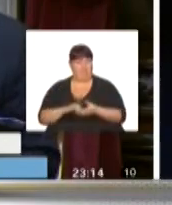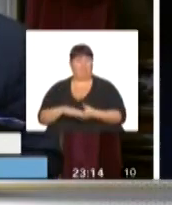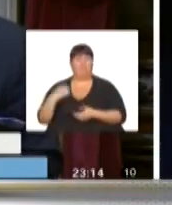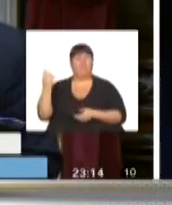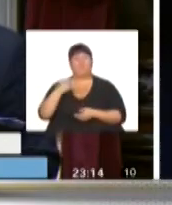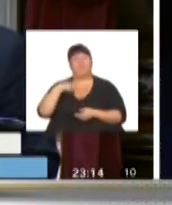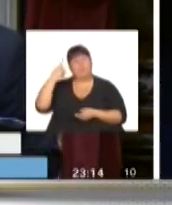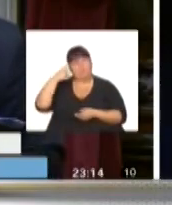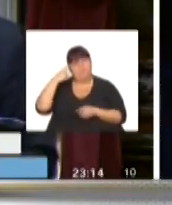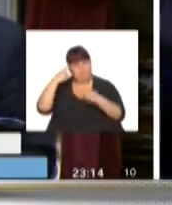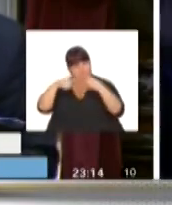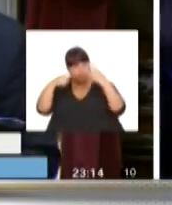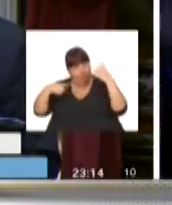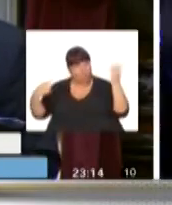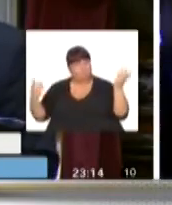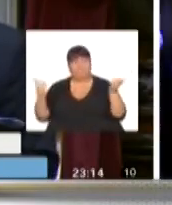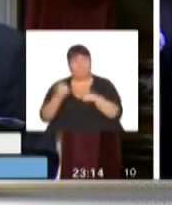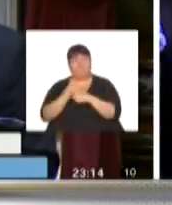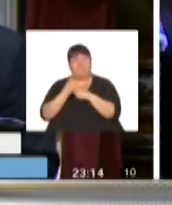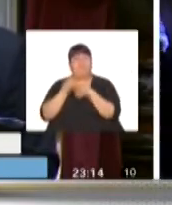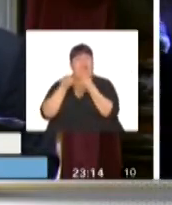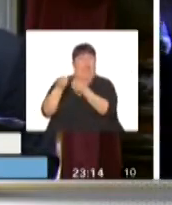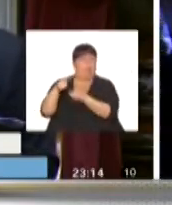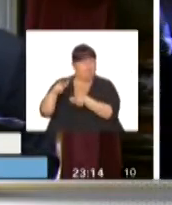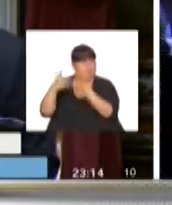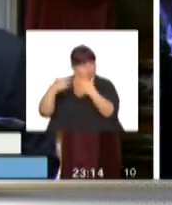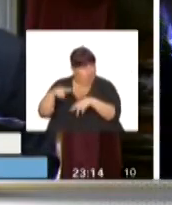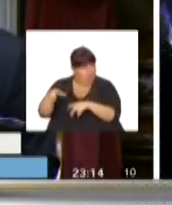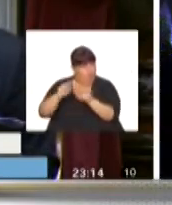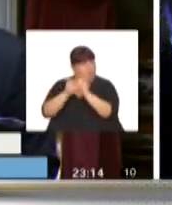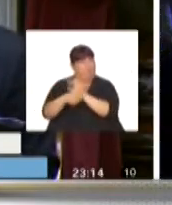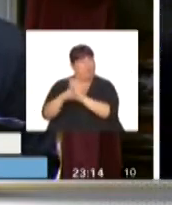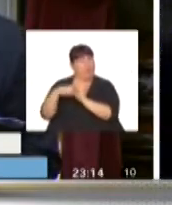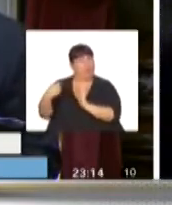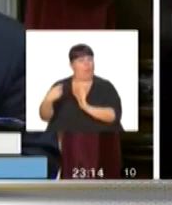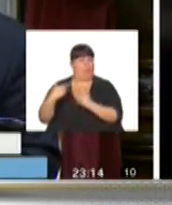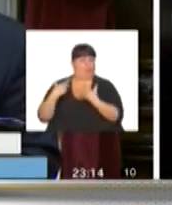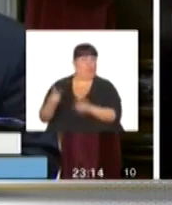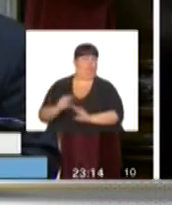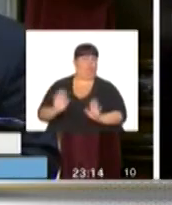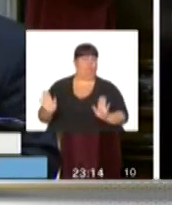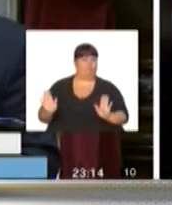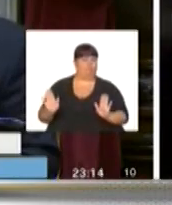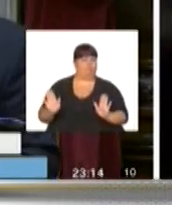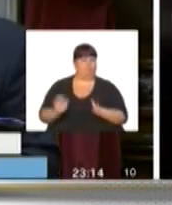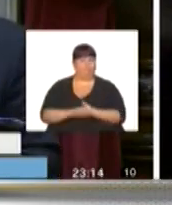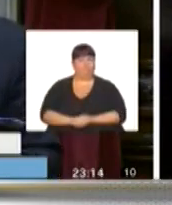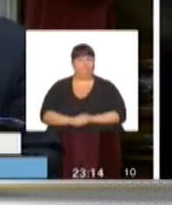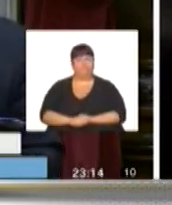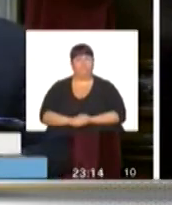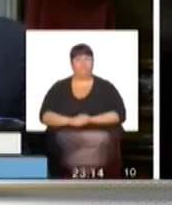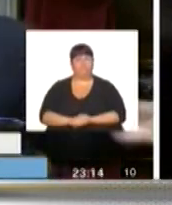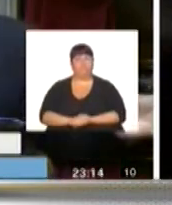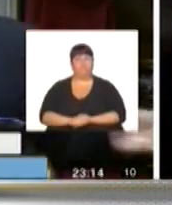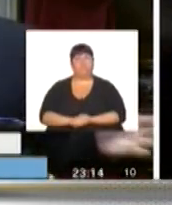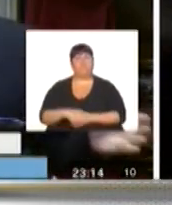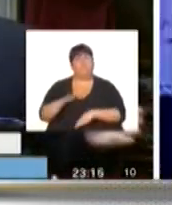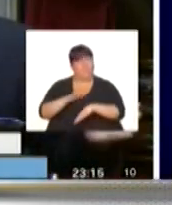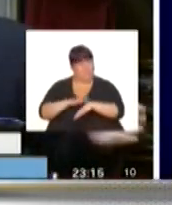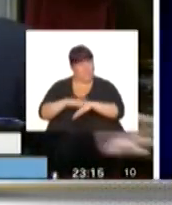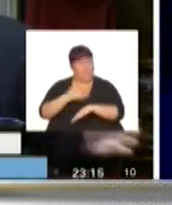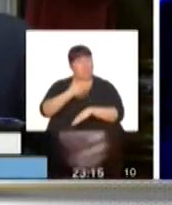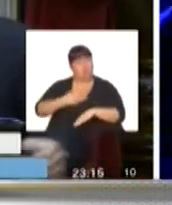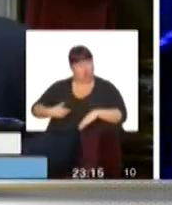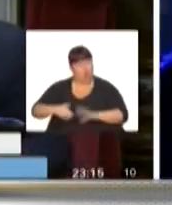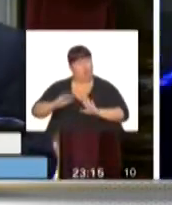No, claro. ¿No es cierto? No hace falta. Los que son más o menos profesionales de la política saben que con muy poca gente el desorden lo armás. Los que son